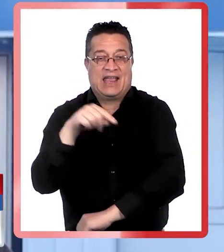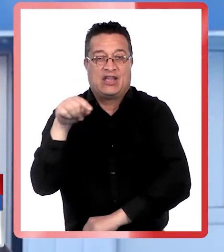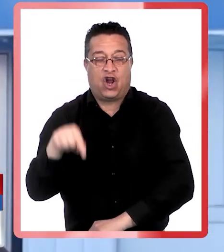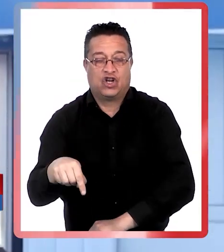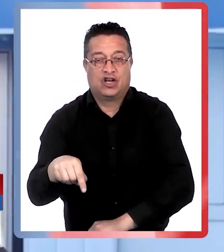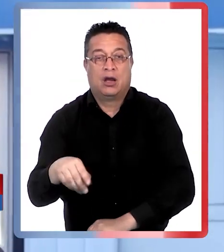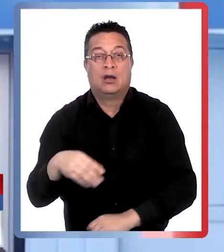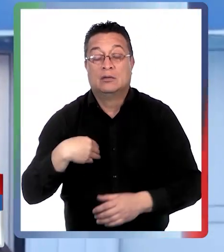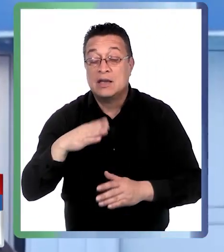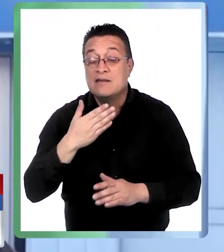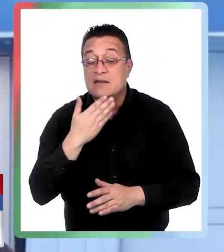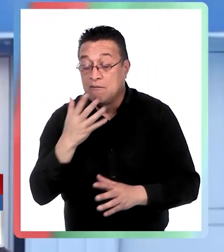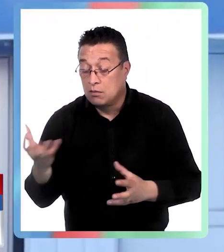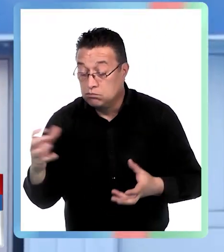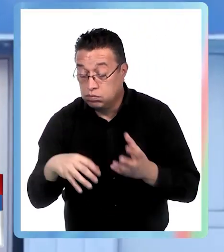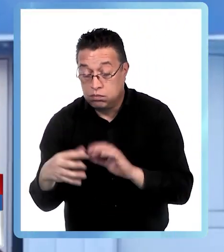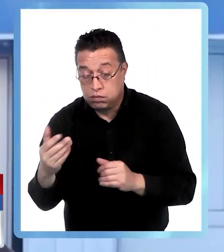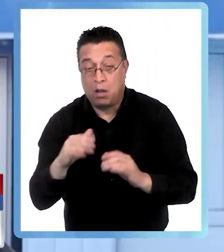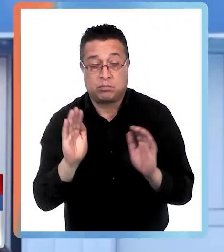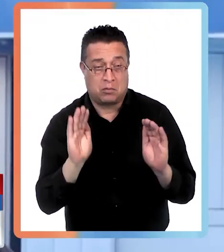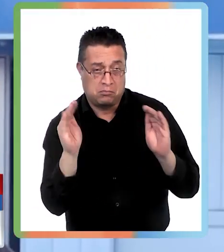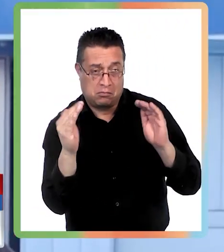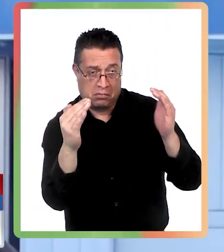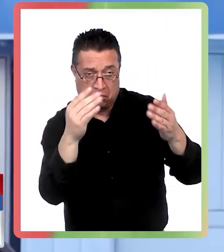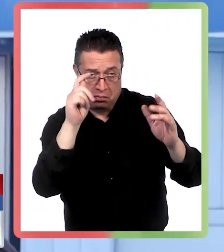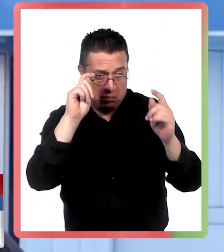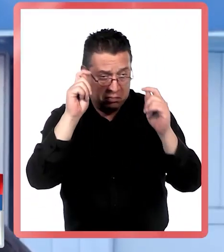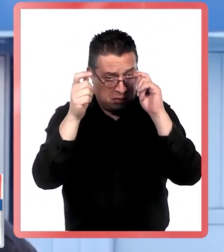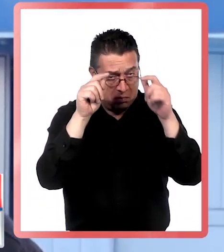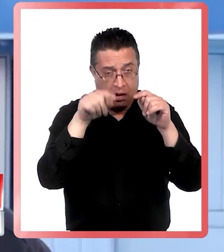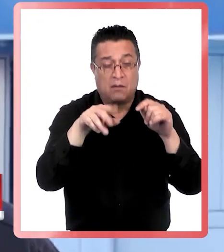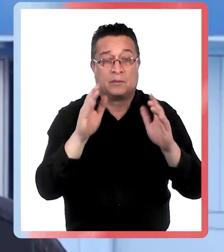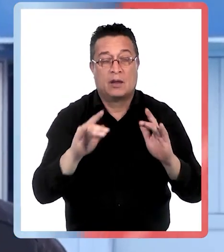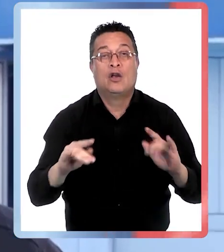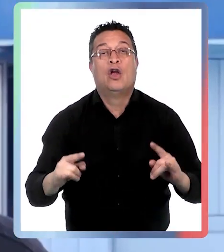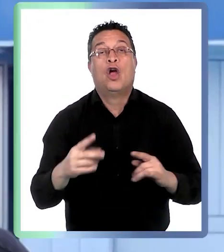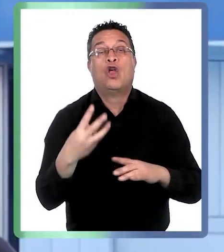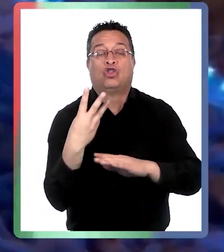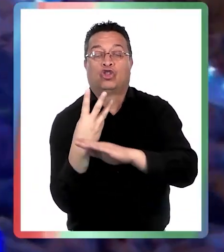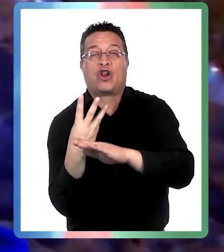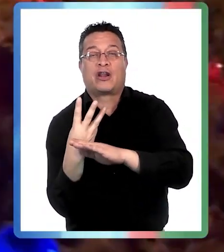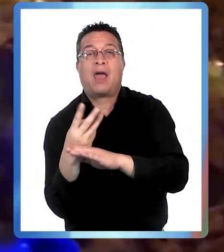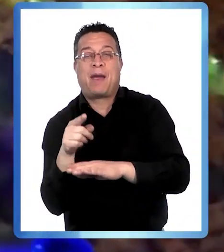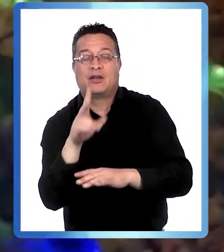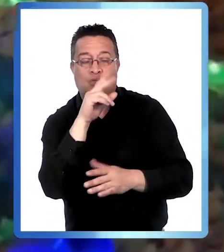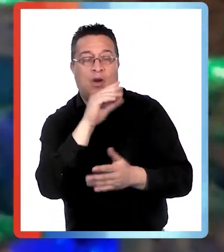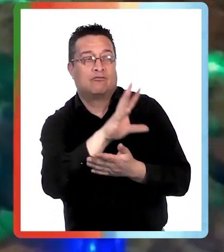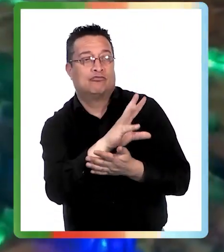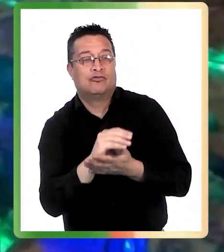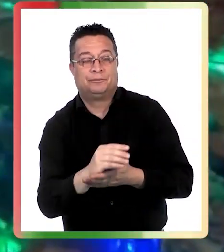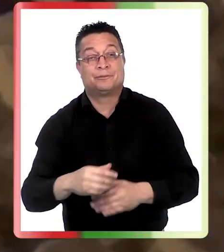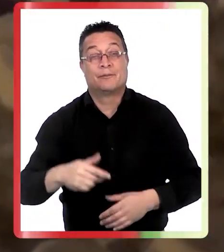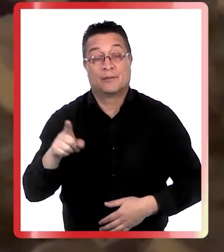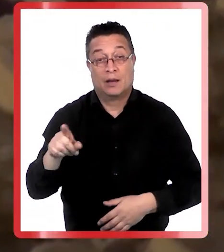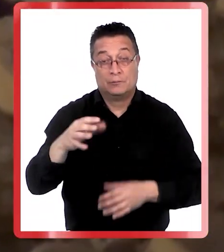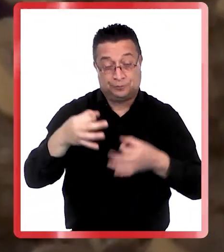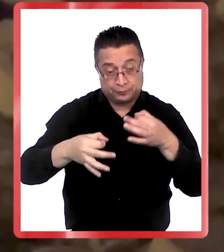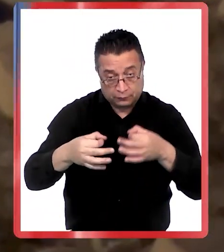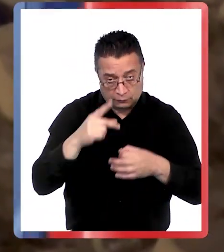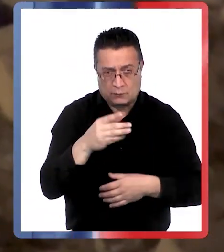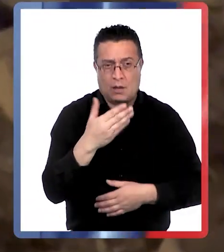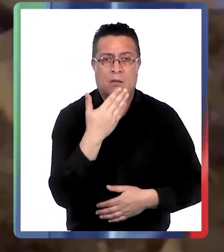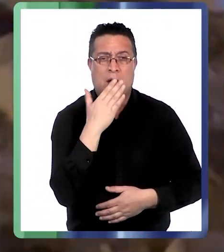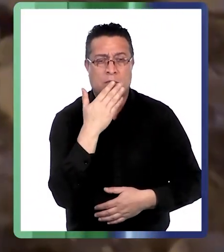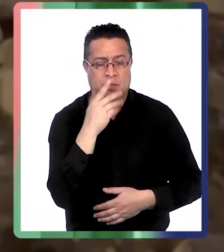juntamos un poco de nieve y empezamos como a moldear un poco las ideas y decidimos hacer las torres del paina y el puma los integrantes del Jurado destacaron la habilidad de